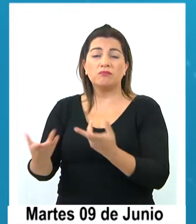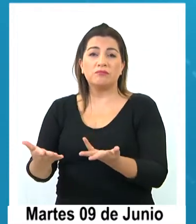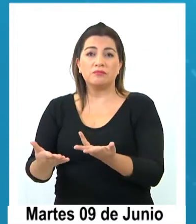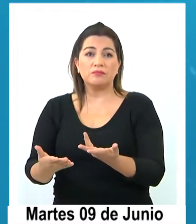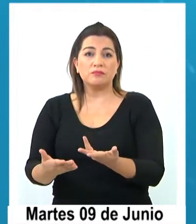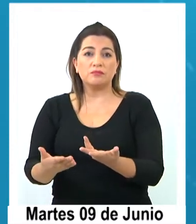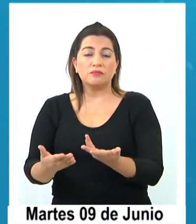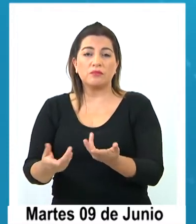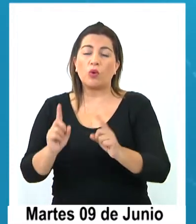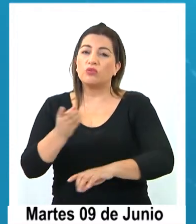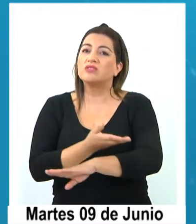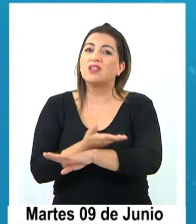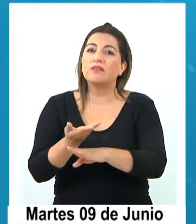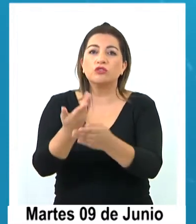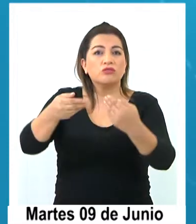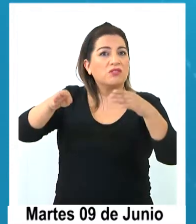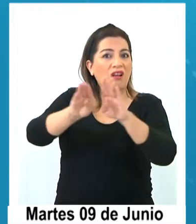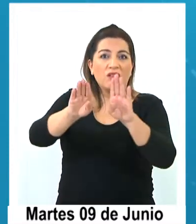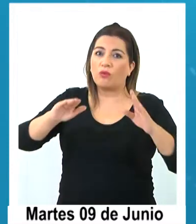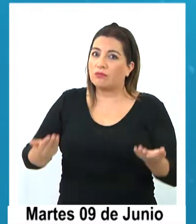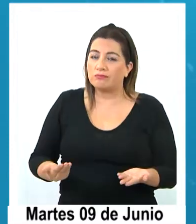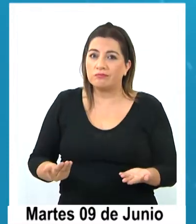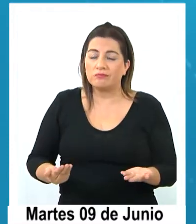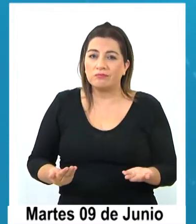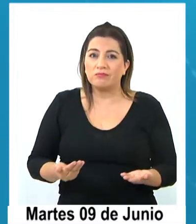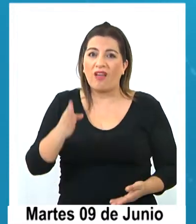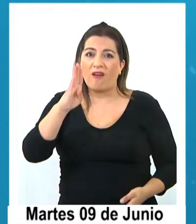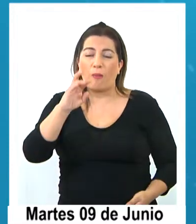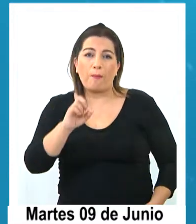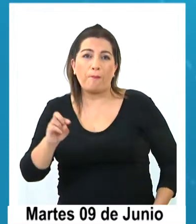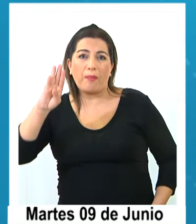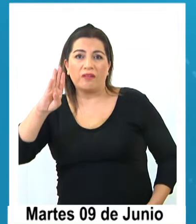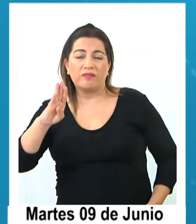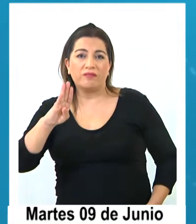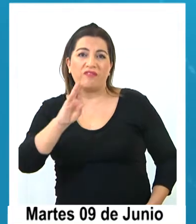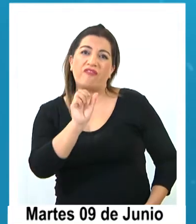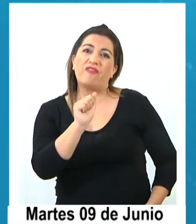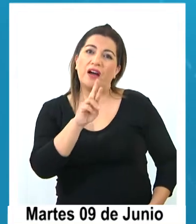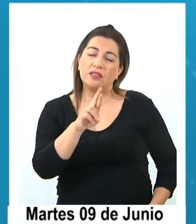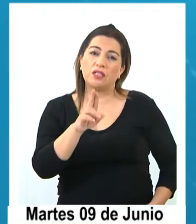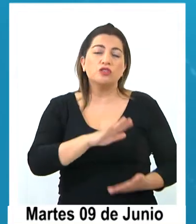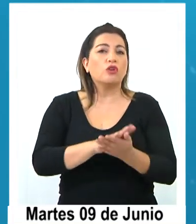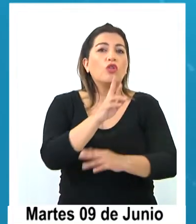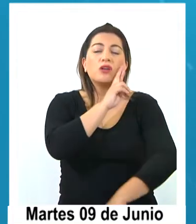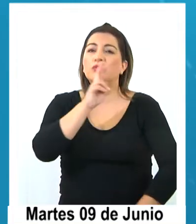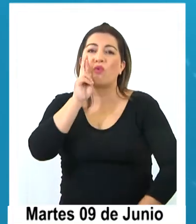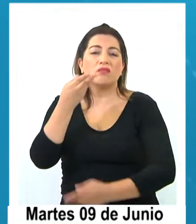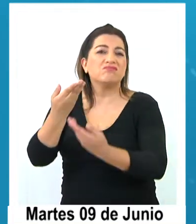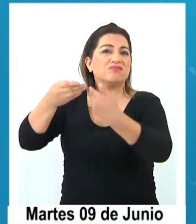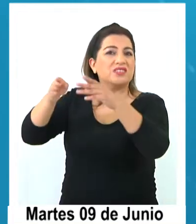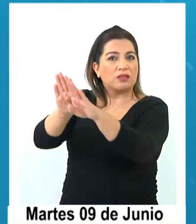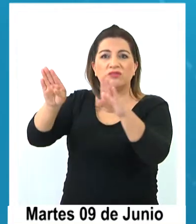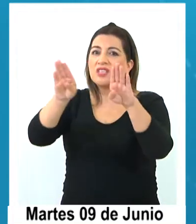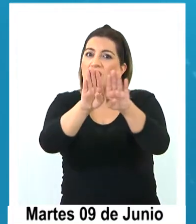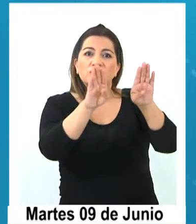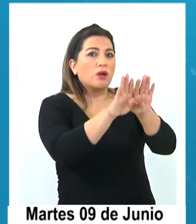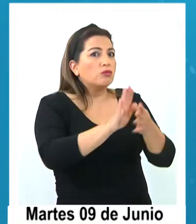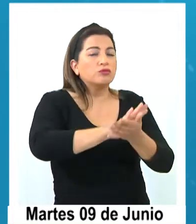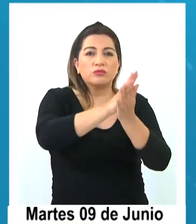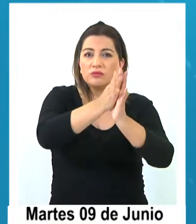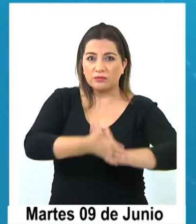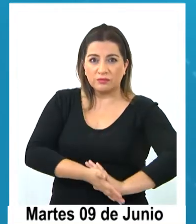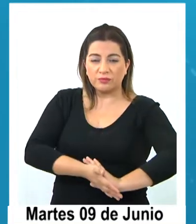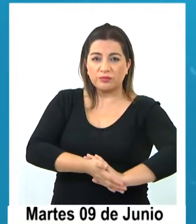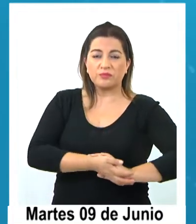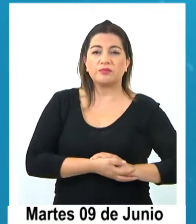que brindan servicio están cerrados. Los bares, restaurantes, todos centros de diversión definitivamente cerrados,